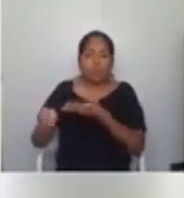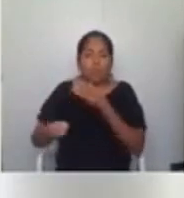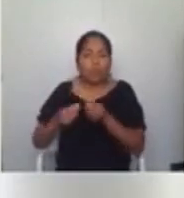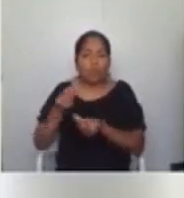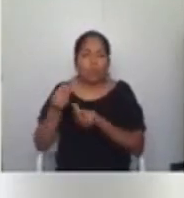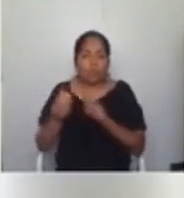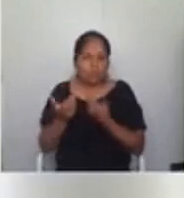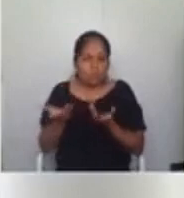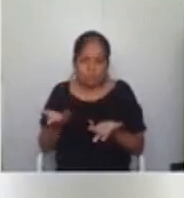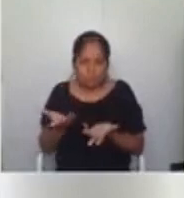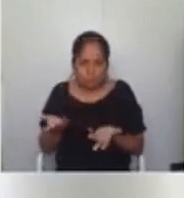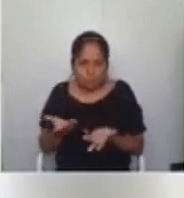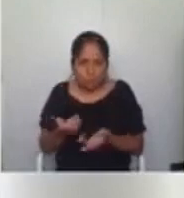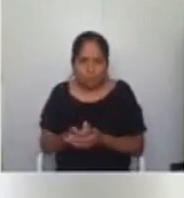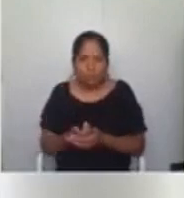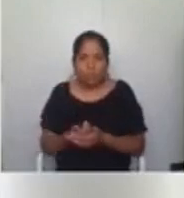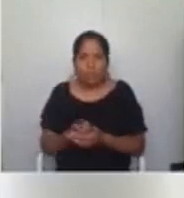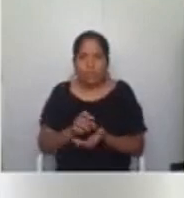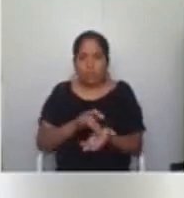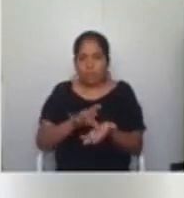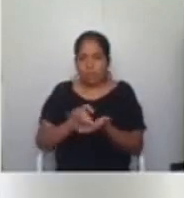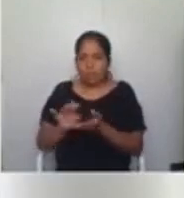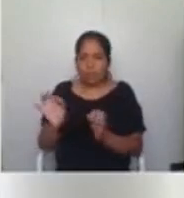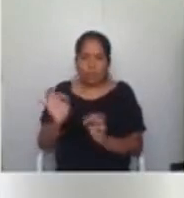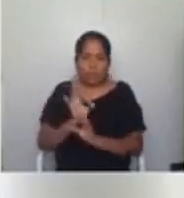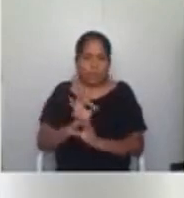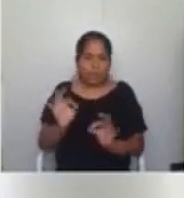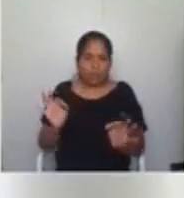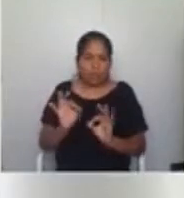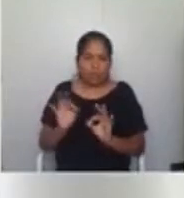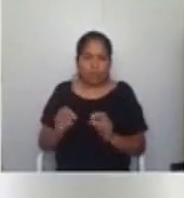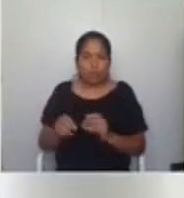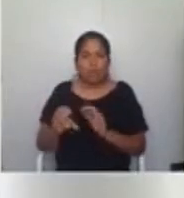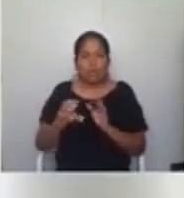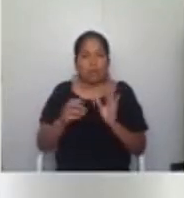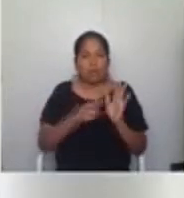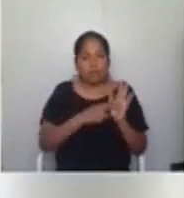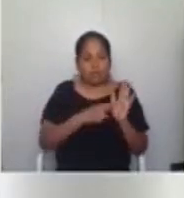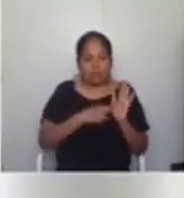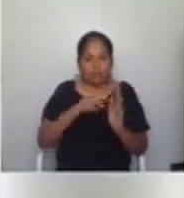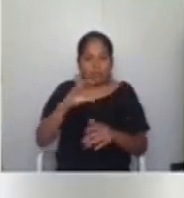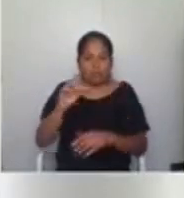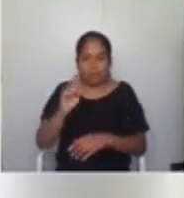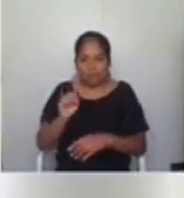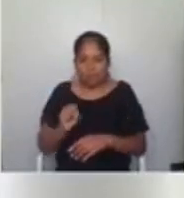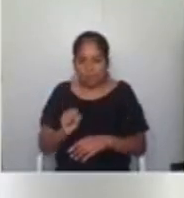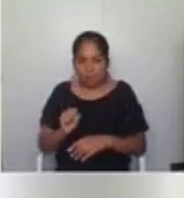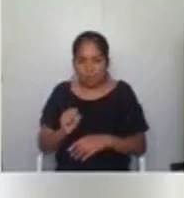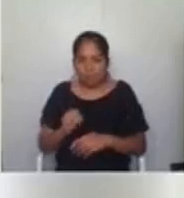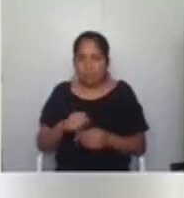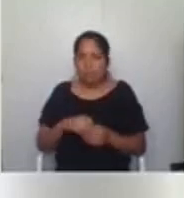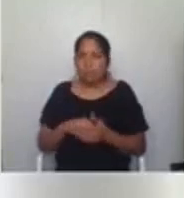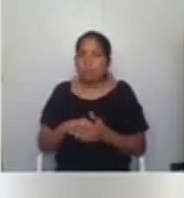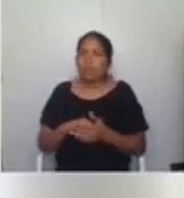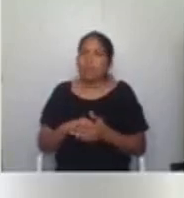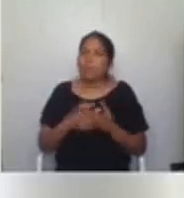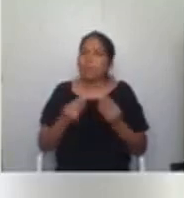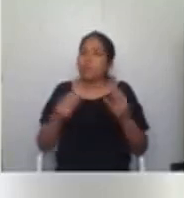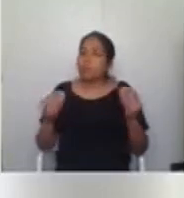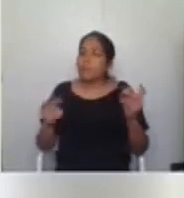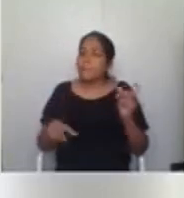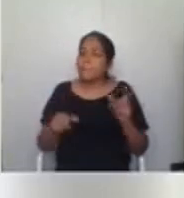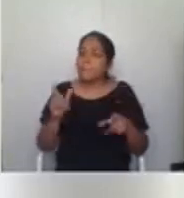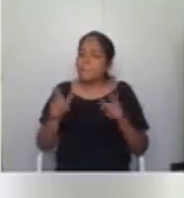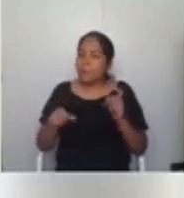No, aquí lo que no se ha despedido a nadie. Aquí tenemos régimen CAS, que no se ha renovado, y teníamos un montón de gente,